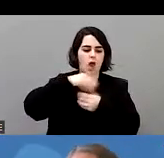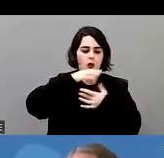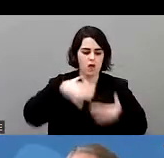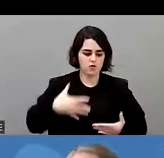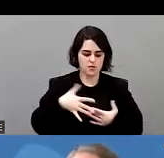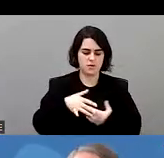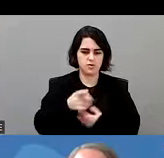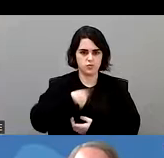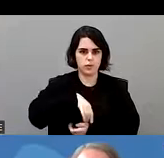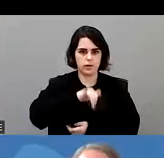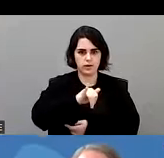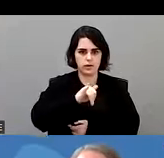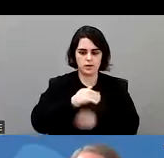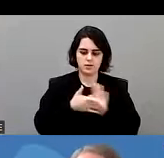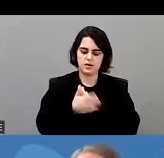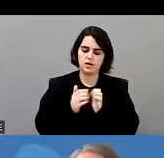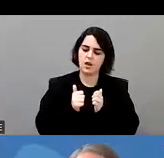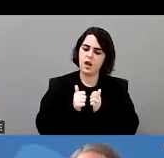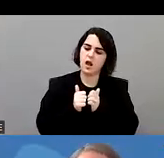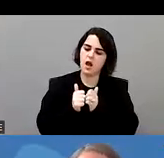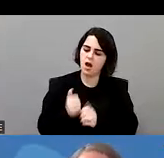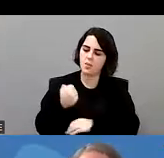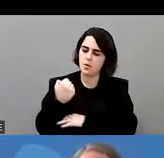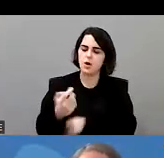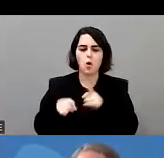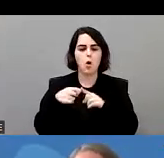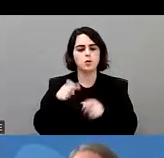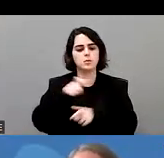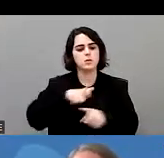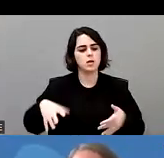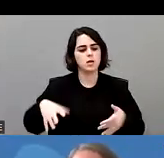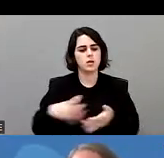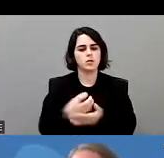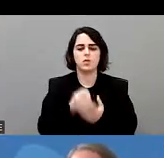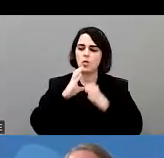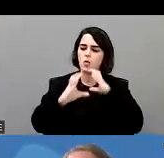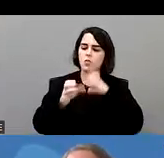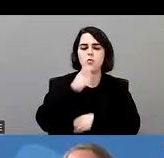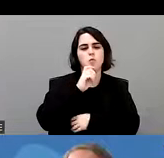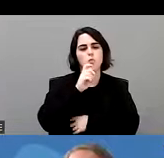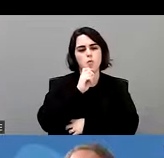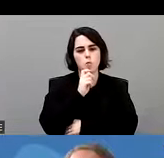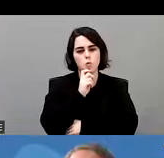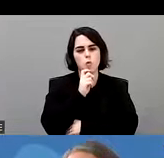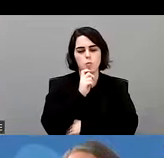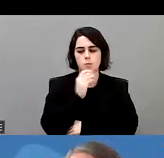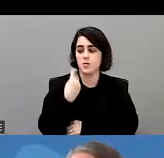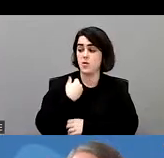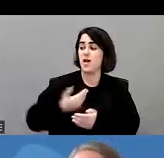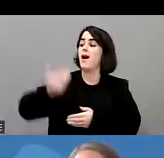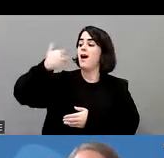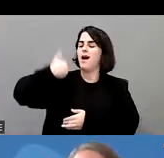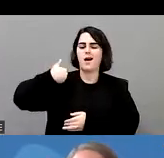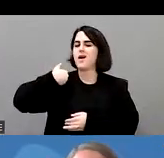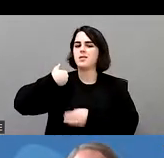actualmente acompañan y apoyan para que muchas personas puedan ahora tener una comunicación que en otros momentos